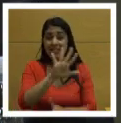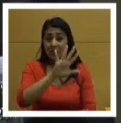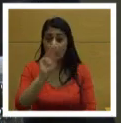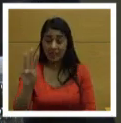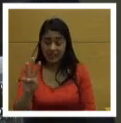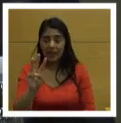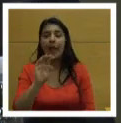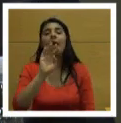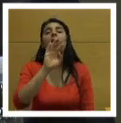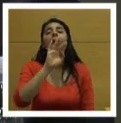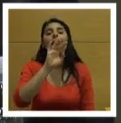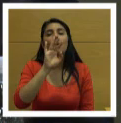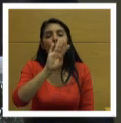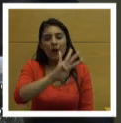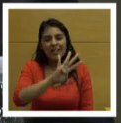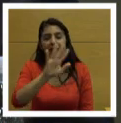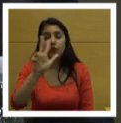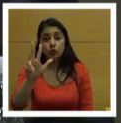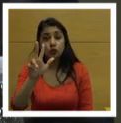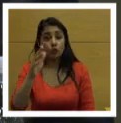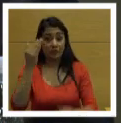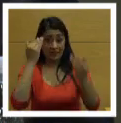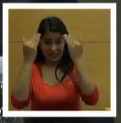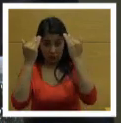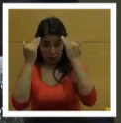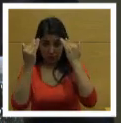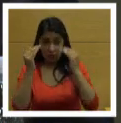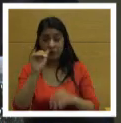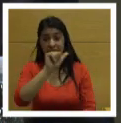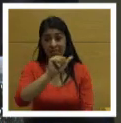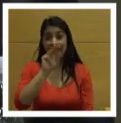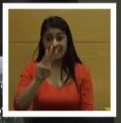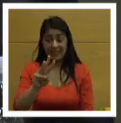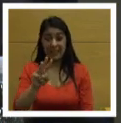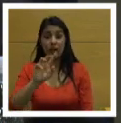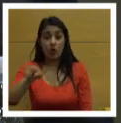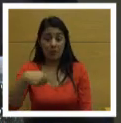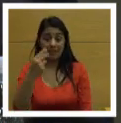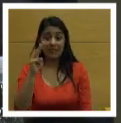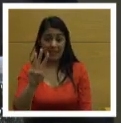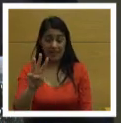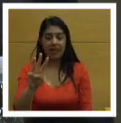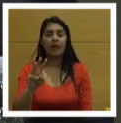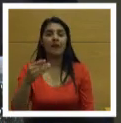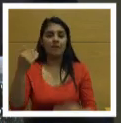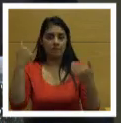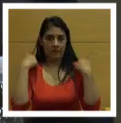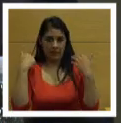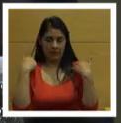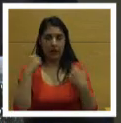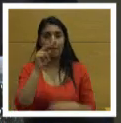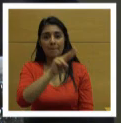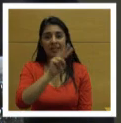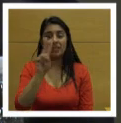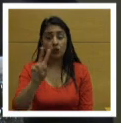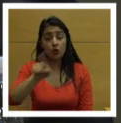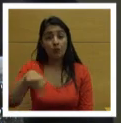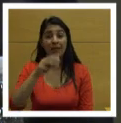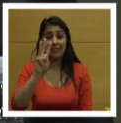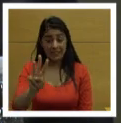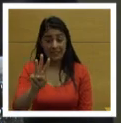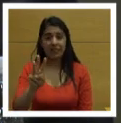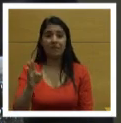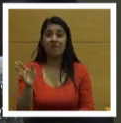carácter psicológico, un 36,3 física leve, un 22,9 física grave y